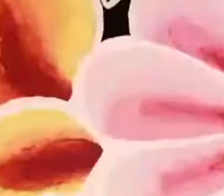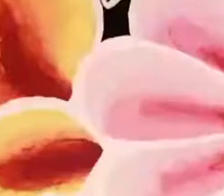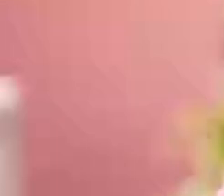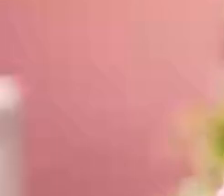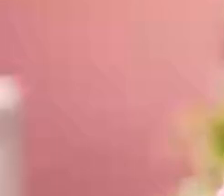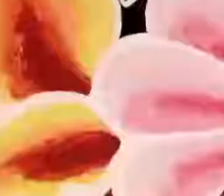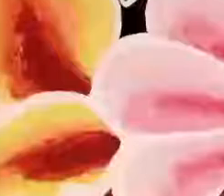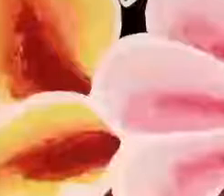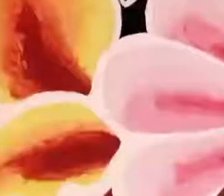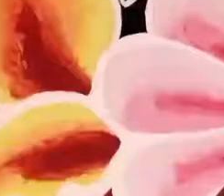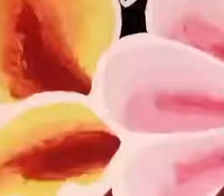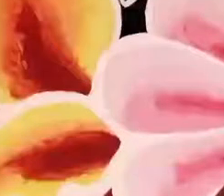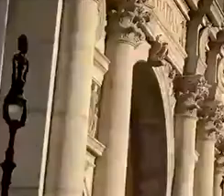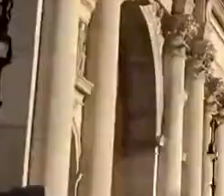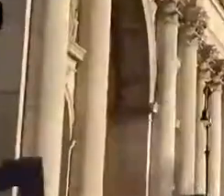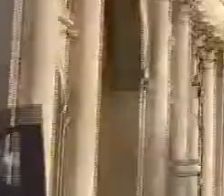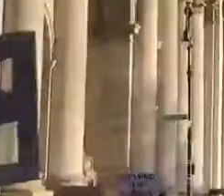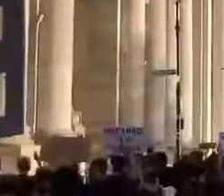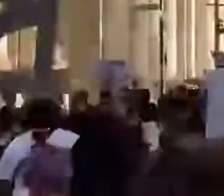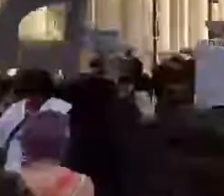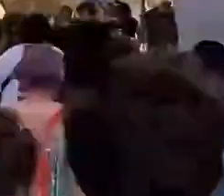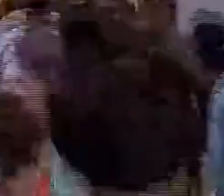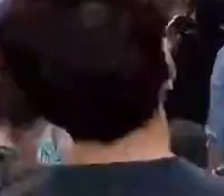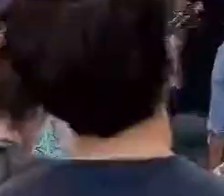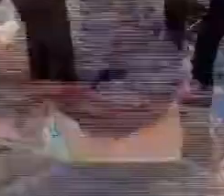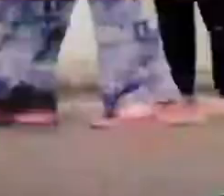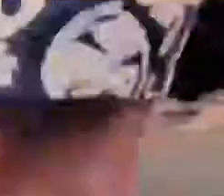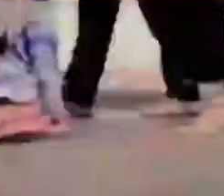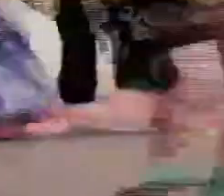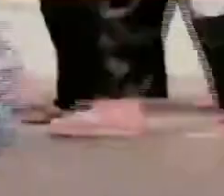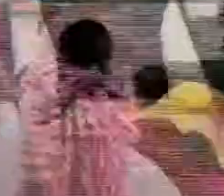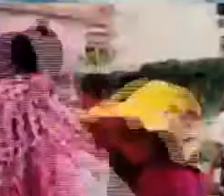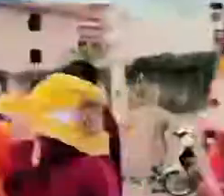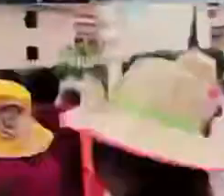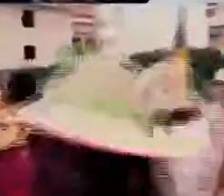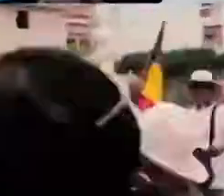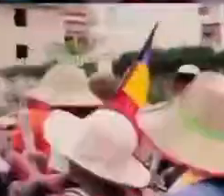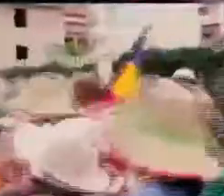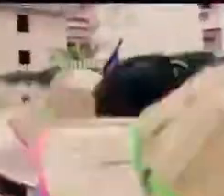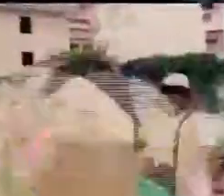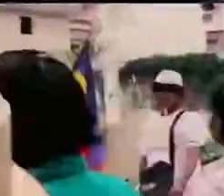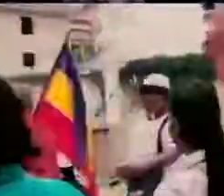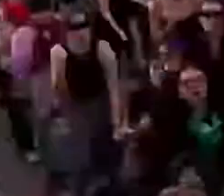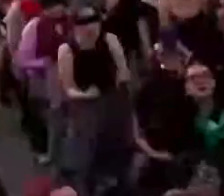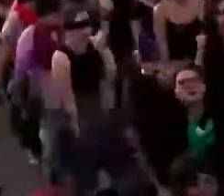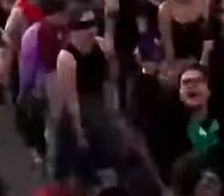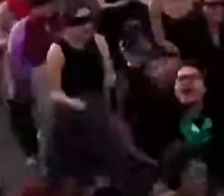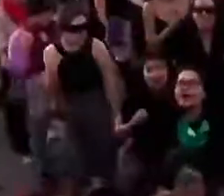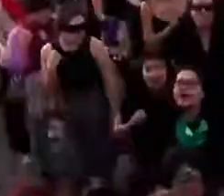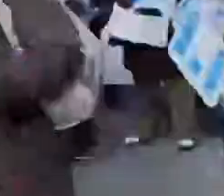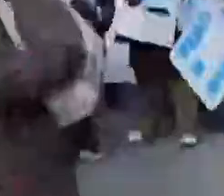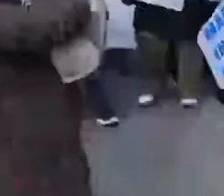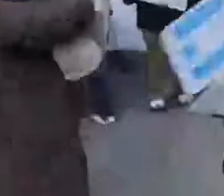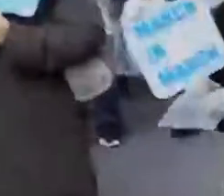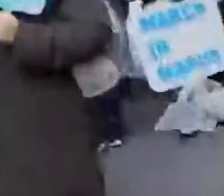somos nosotras, cambiando el mundo como un colectivo diverso, plural y fortalecido por las experiencias comunes que hemos vivido